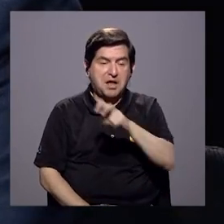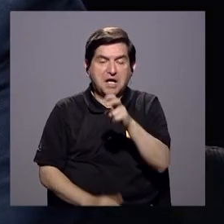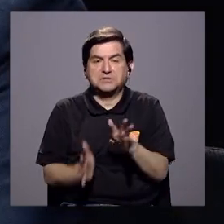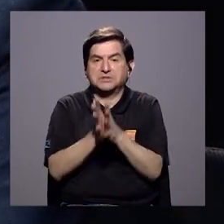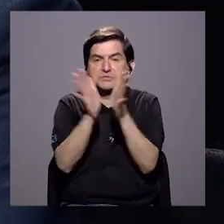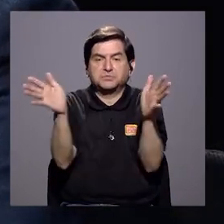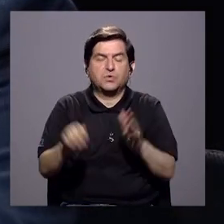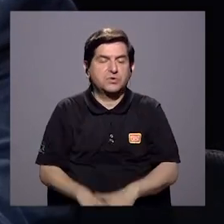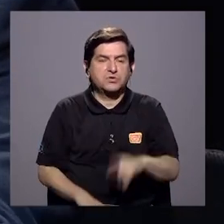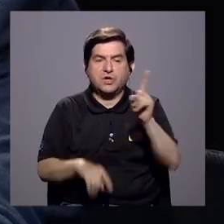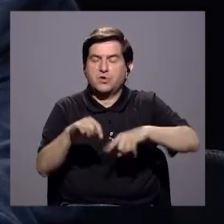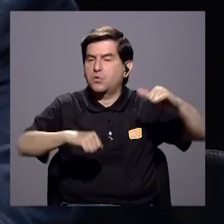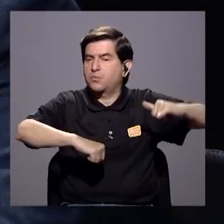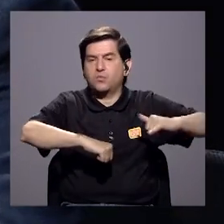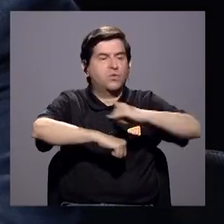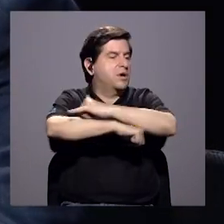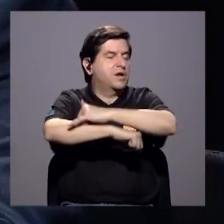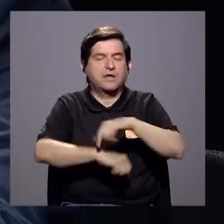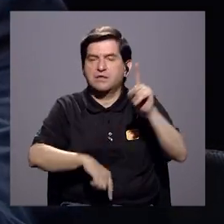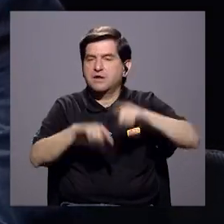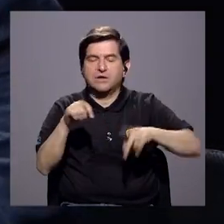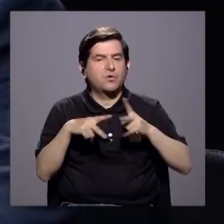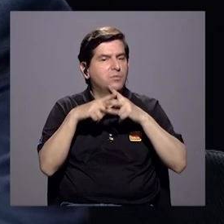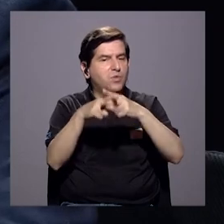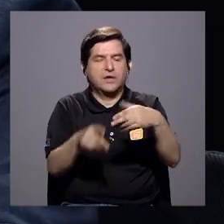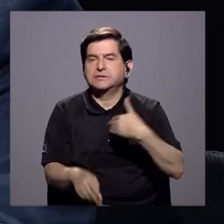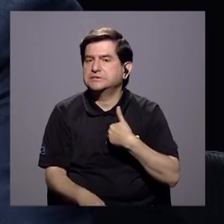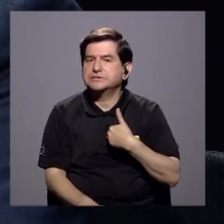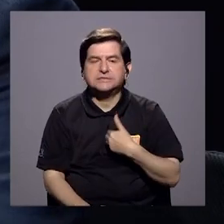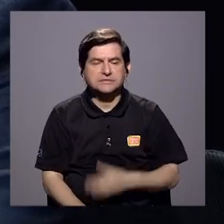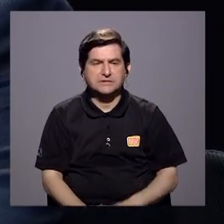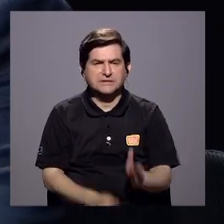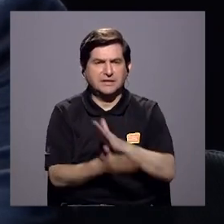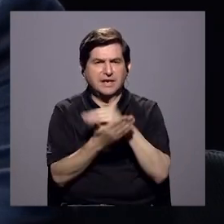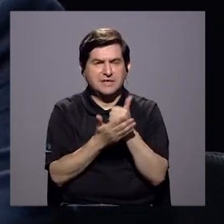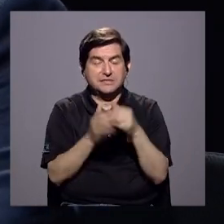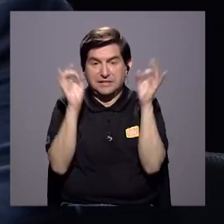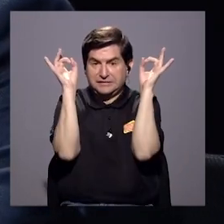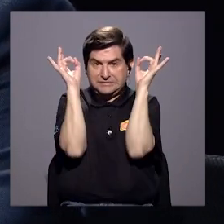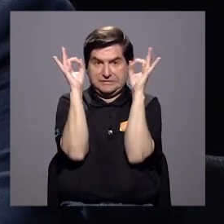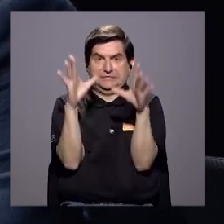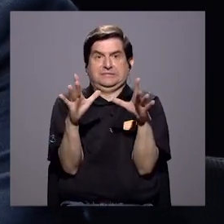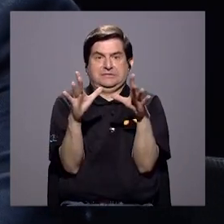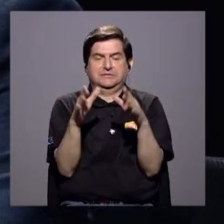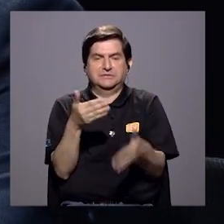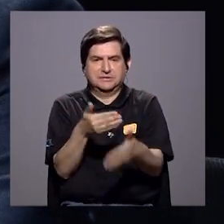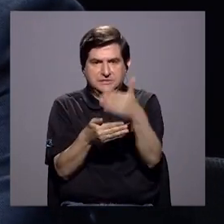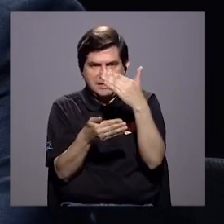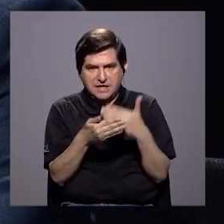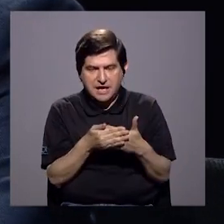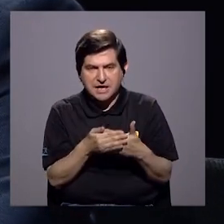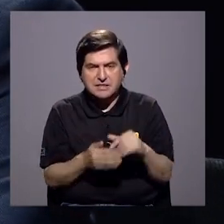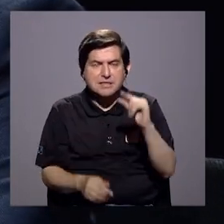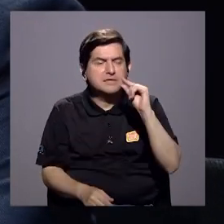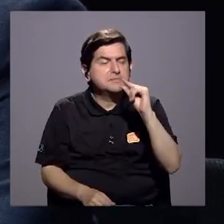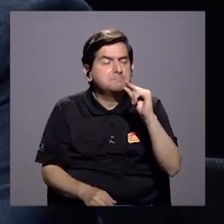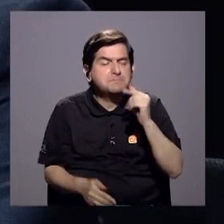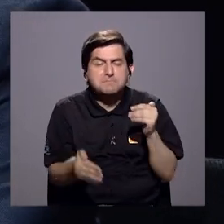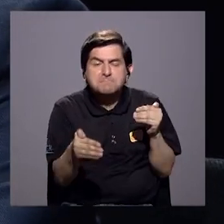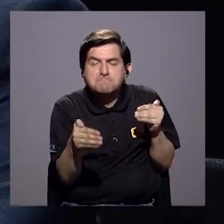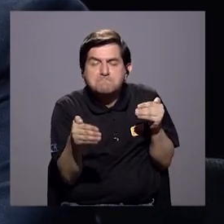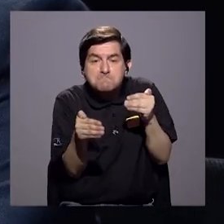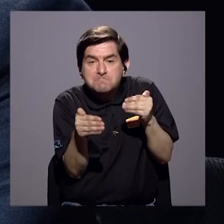transporte público no puede subirse a aviones no pueden acceder a créditos es algo muy macabro y antes de dar el mínimo